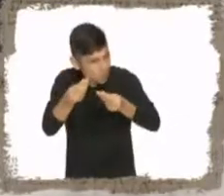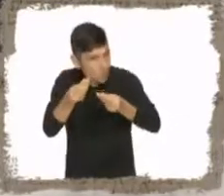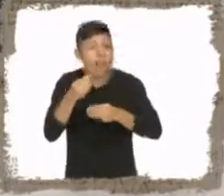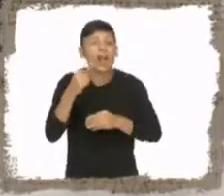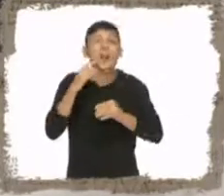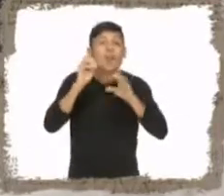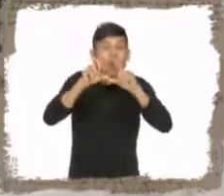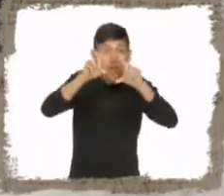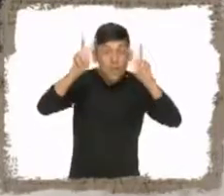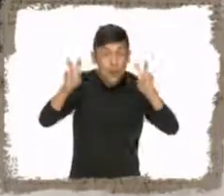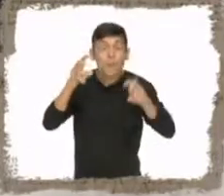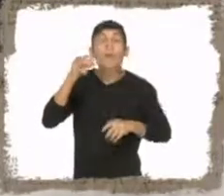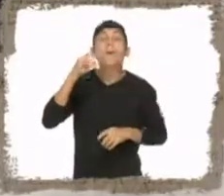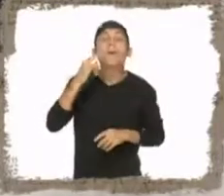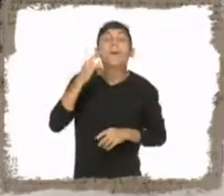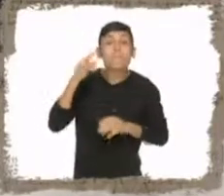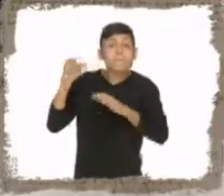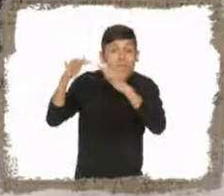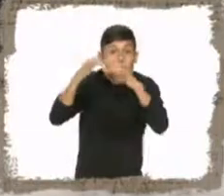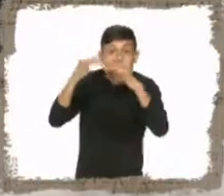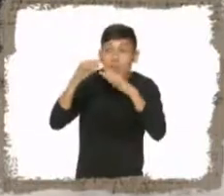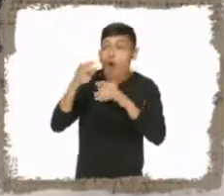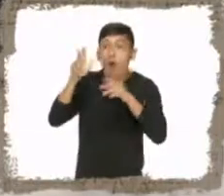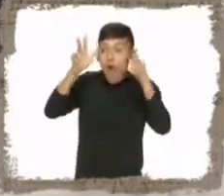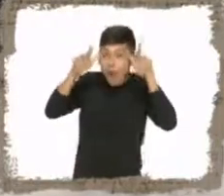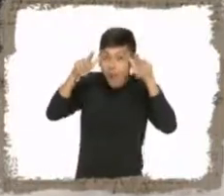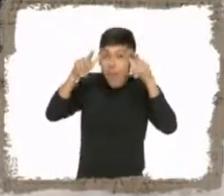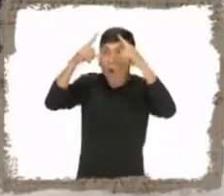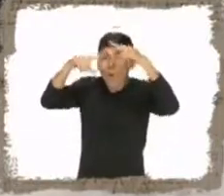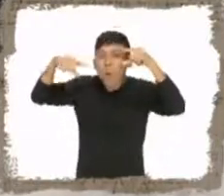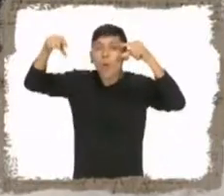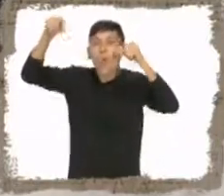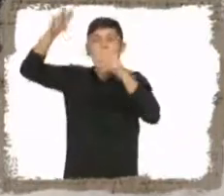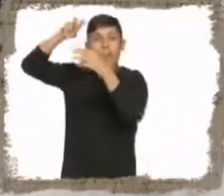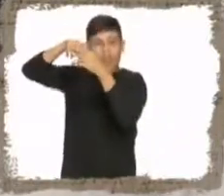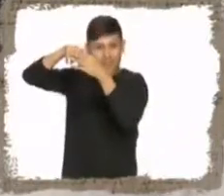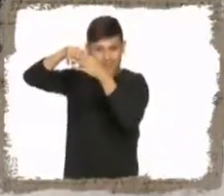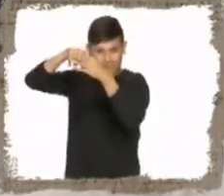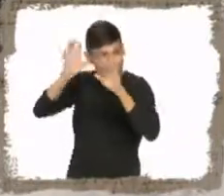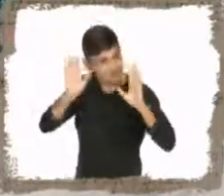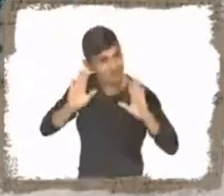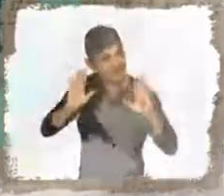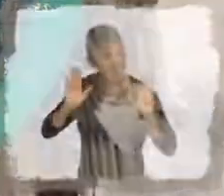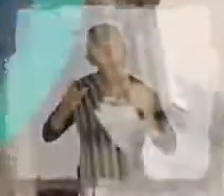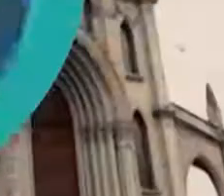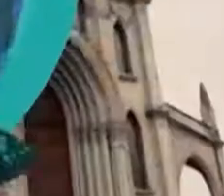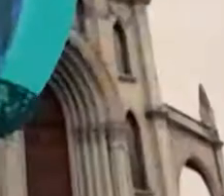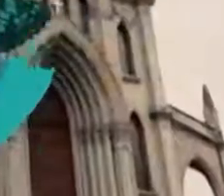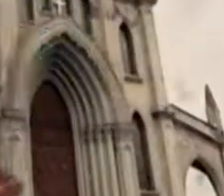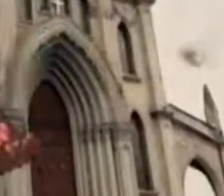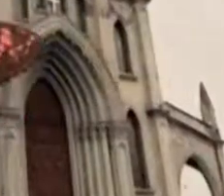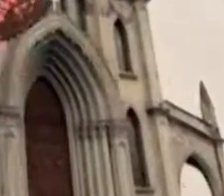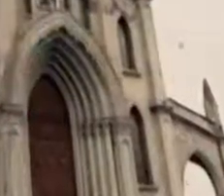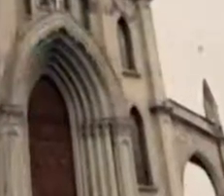una ayudita. Se llama el mito del conejo en la luna. Hasta luego.